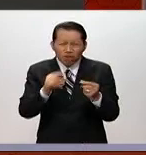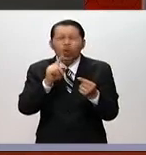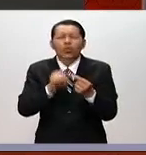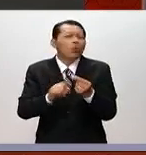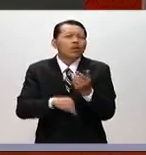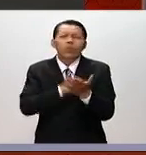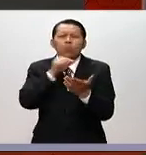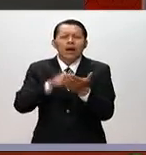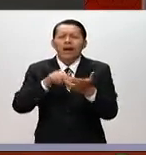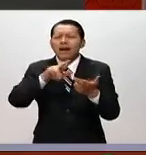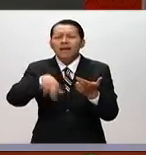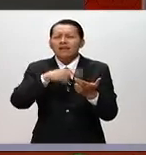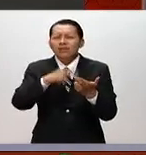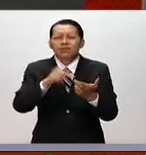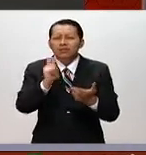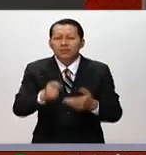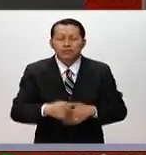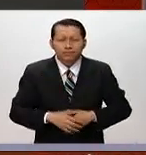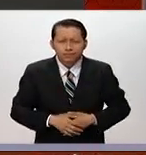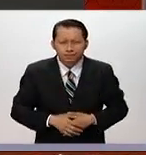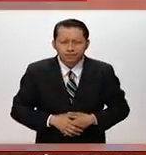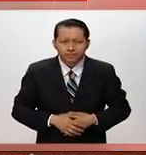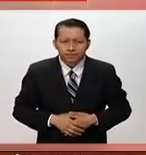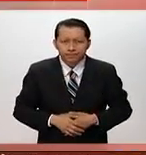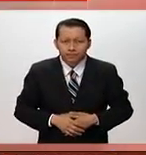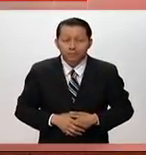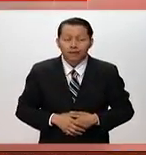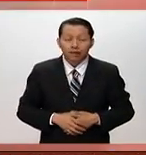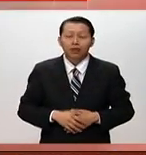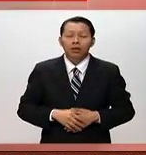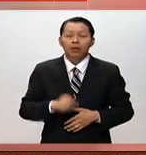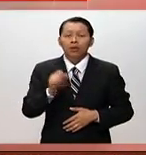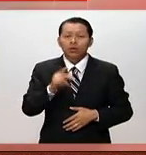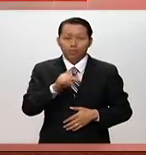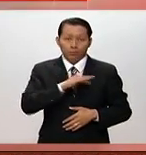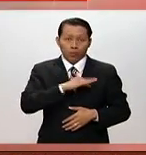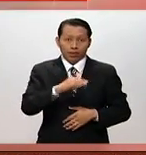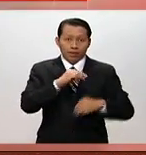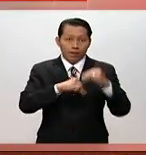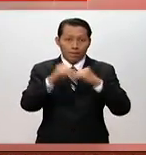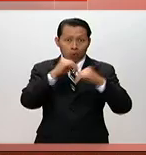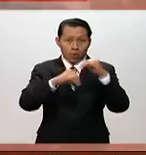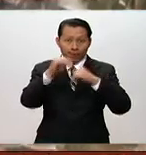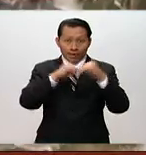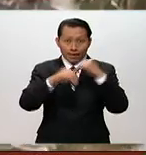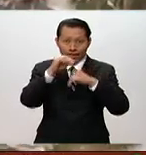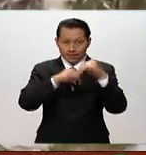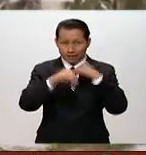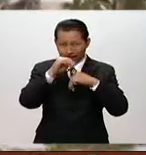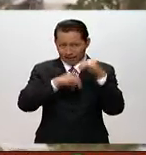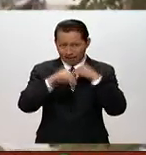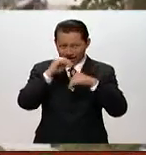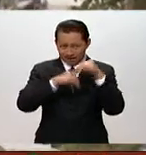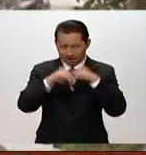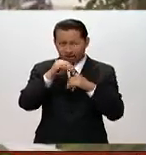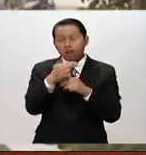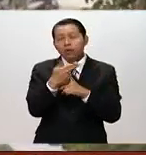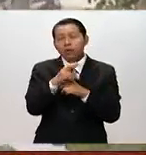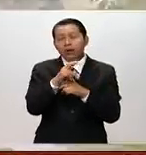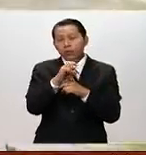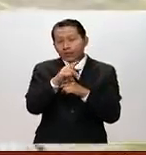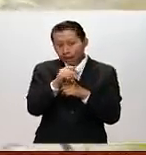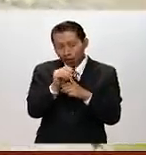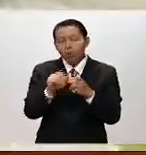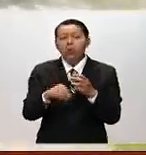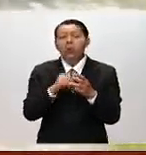qué región de Puebla? Sí, podrían estar en la montaña de la zona serrana, en Huauchinango y